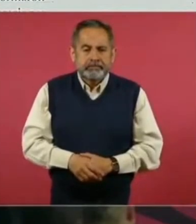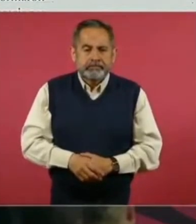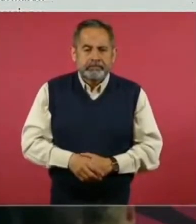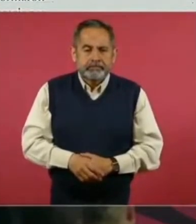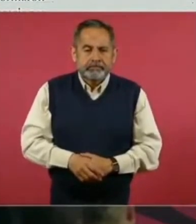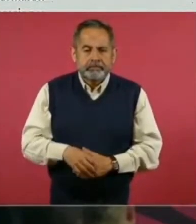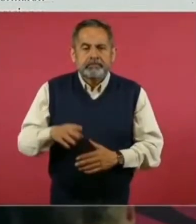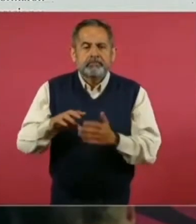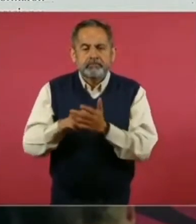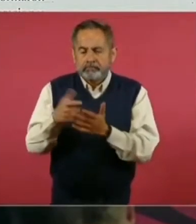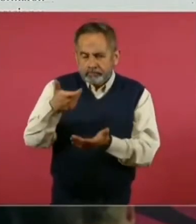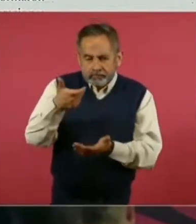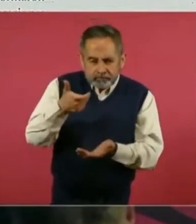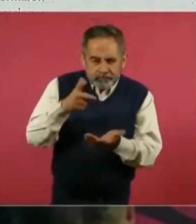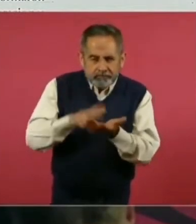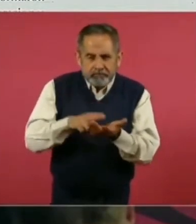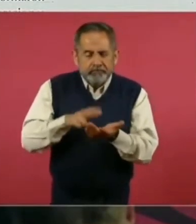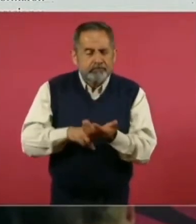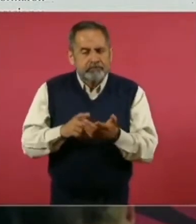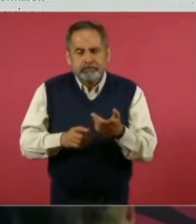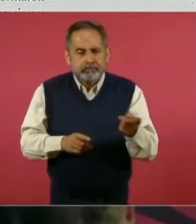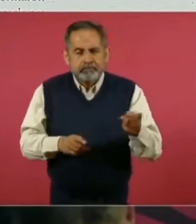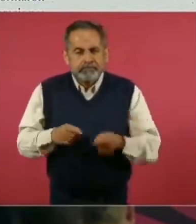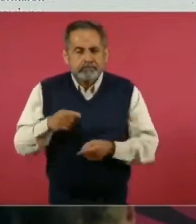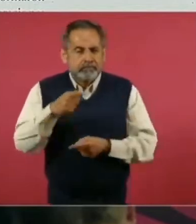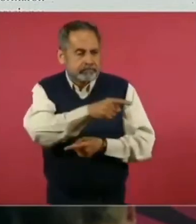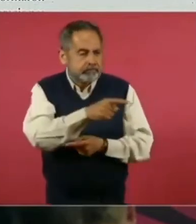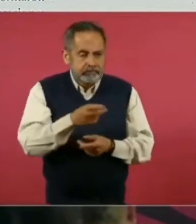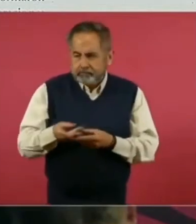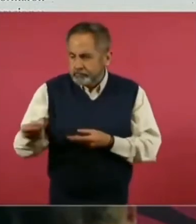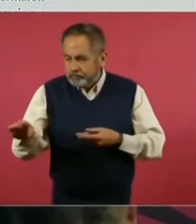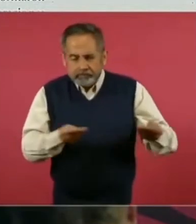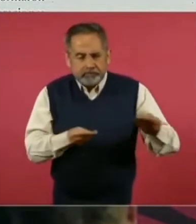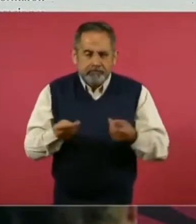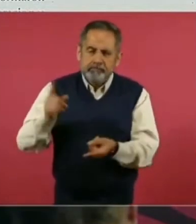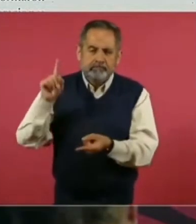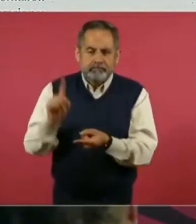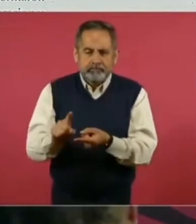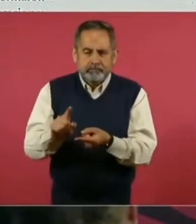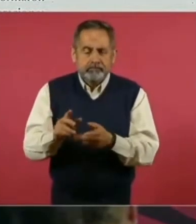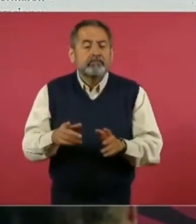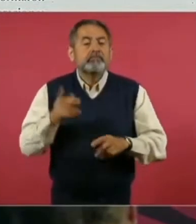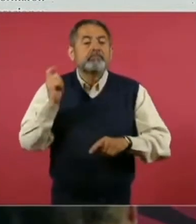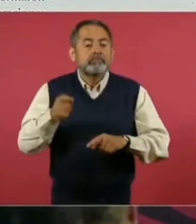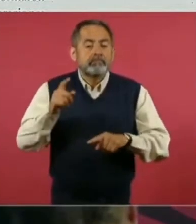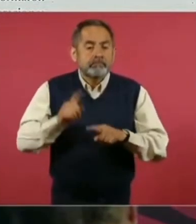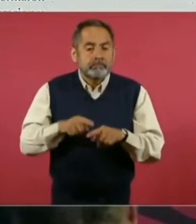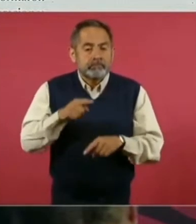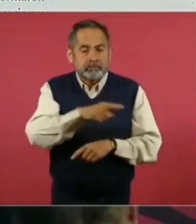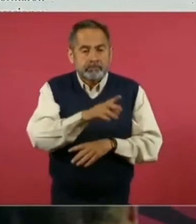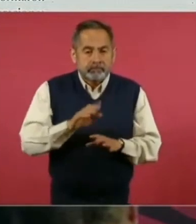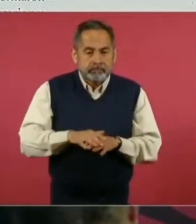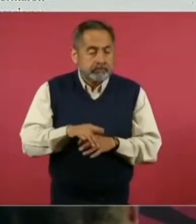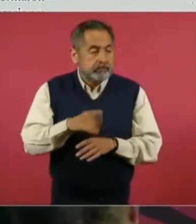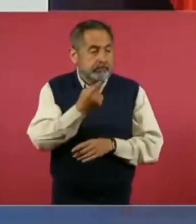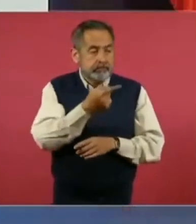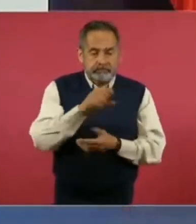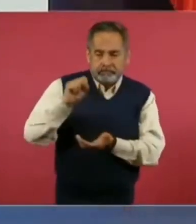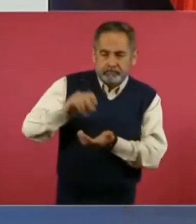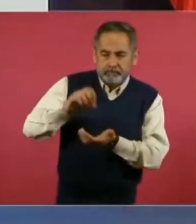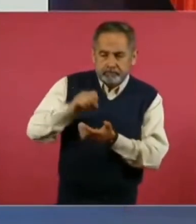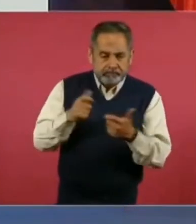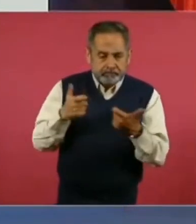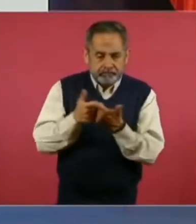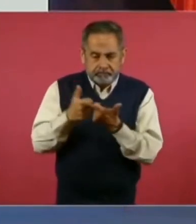Los costos de la intermediación se redujeron, pero no solo eso, ya se creó el Fondo